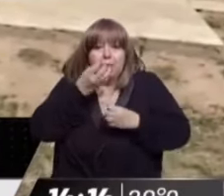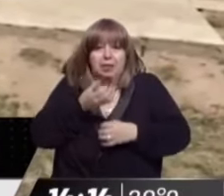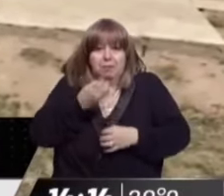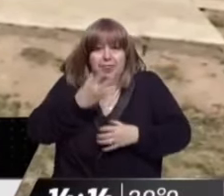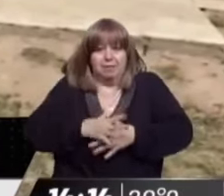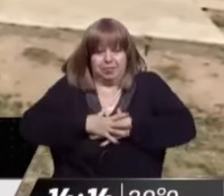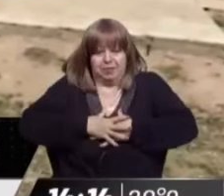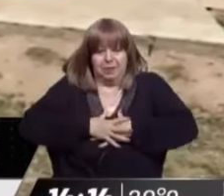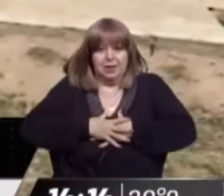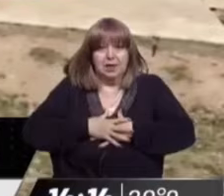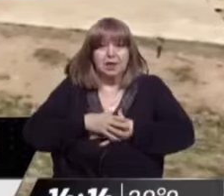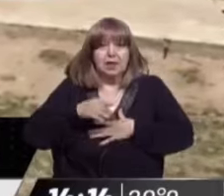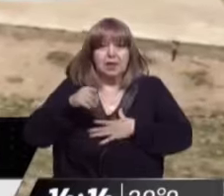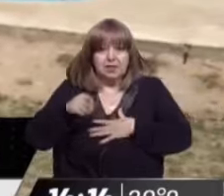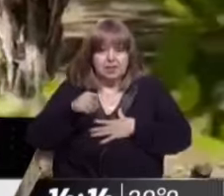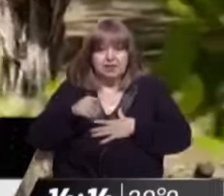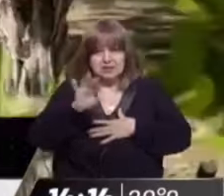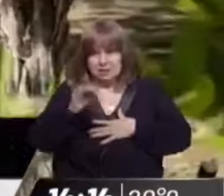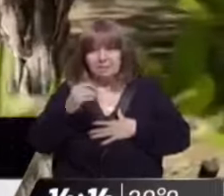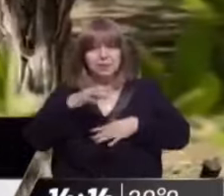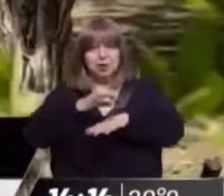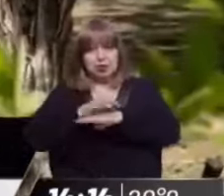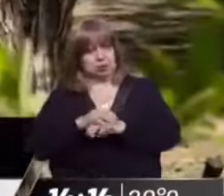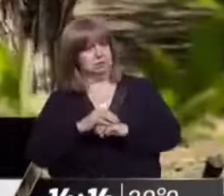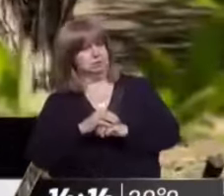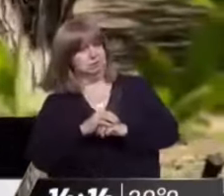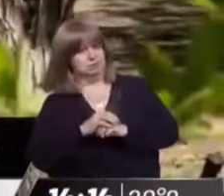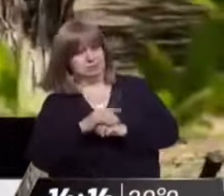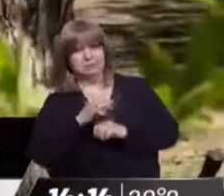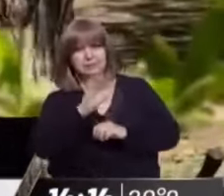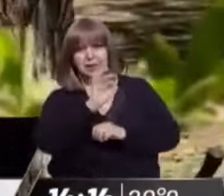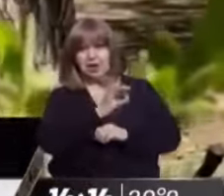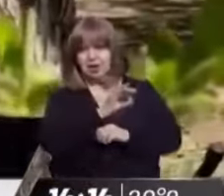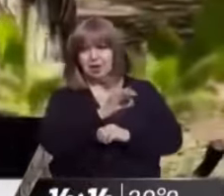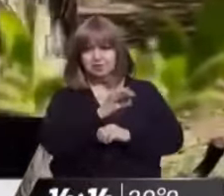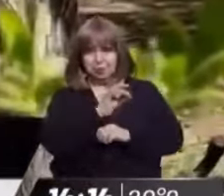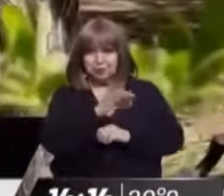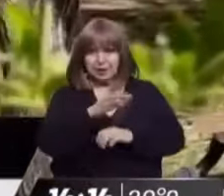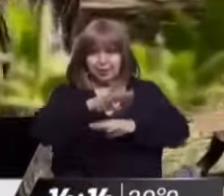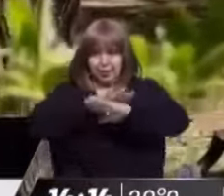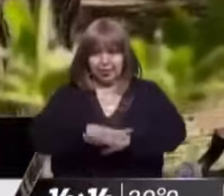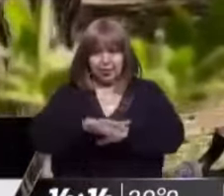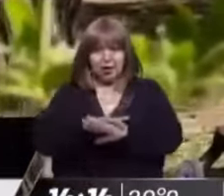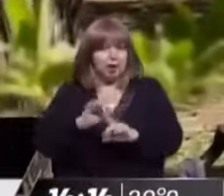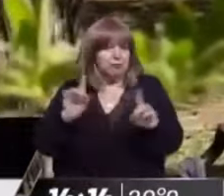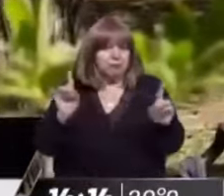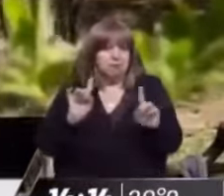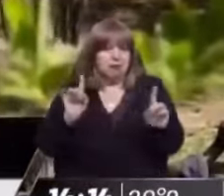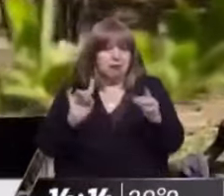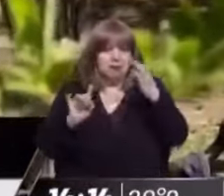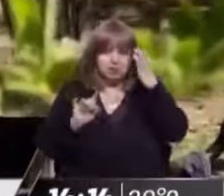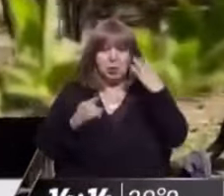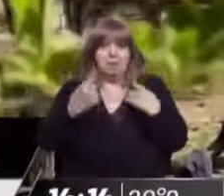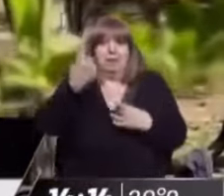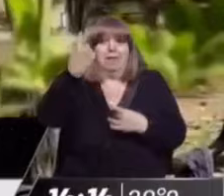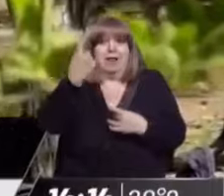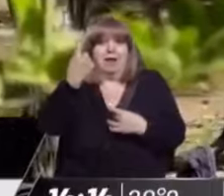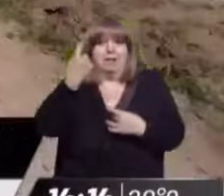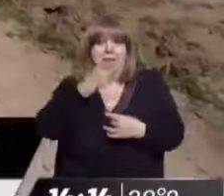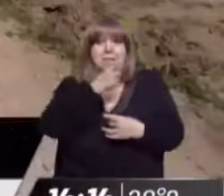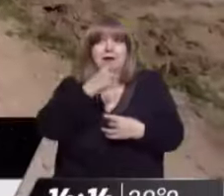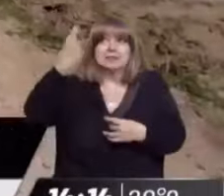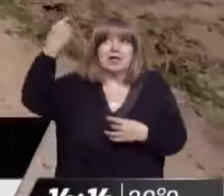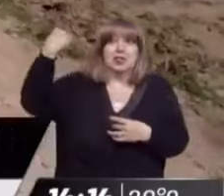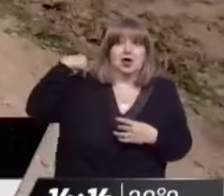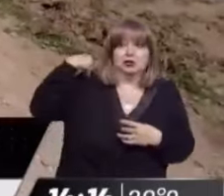los doctores dice que si yo sabía de algo eso no nunca había hecho eso nunca me había pasado cómo lo hiciste No sé no sé Por eso digo que Dios me tocó